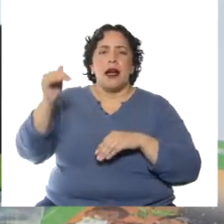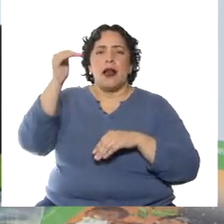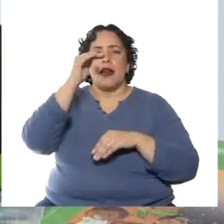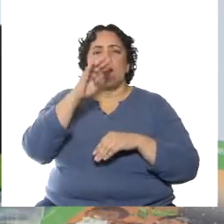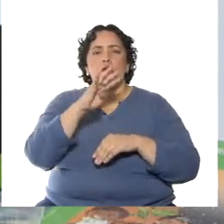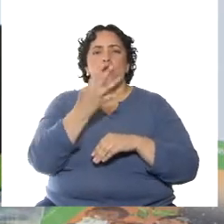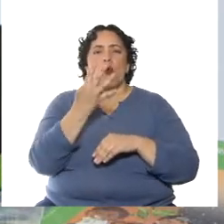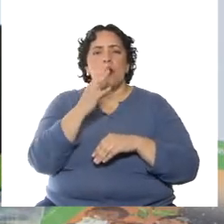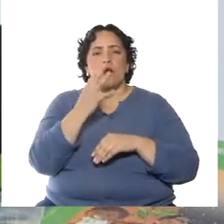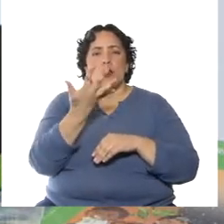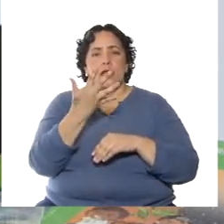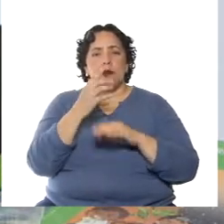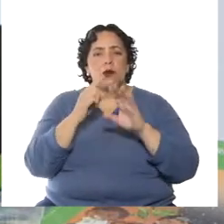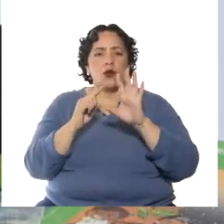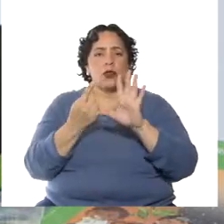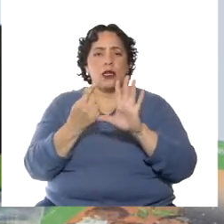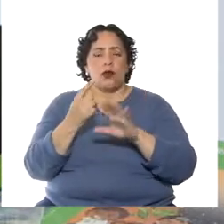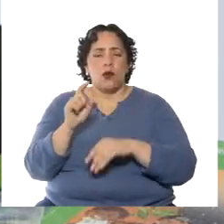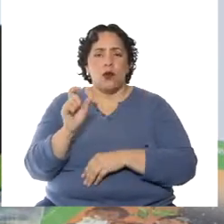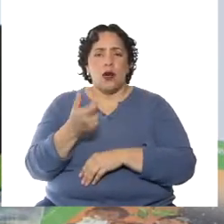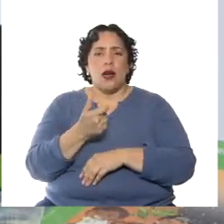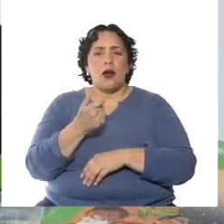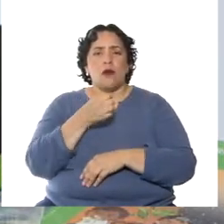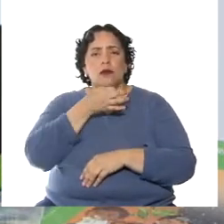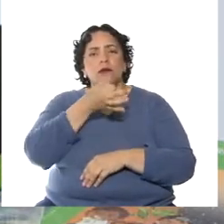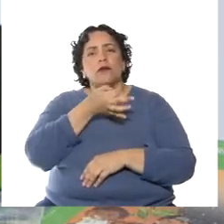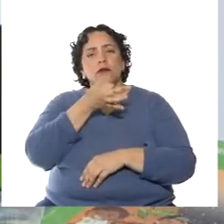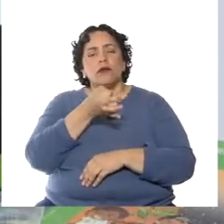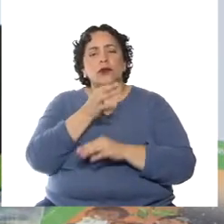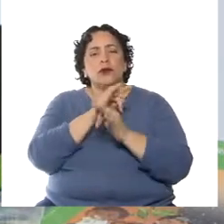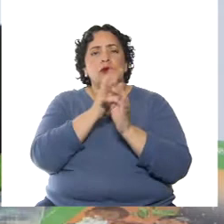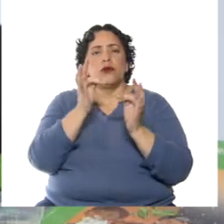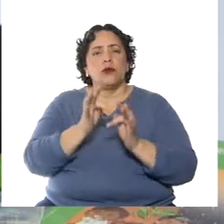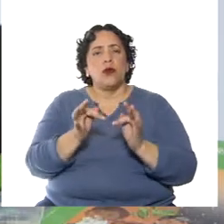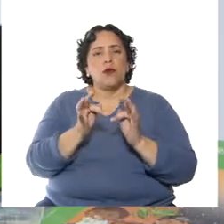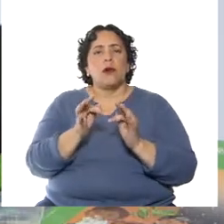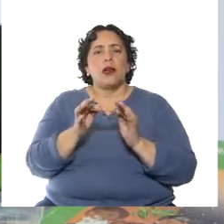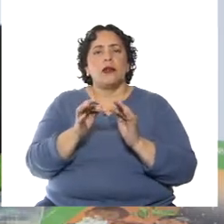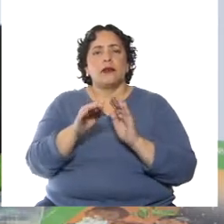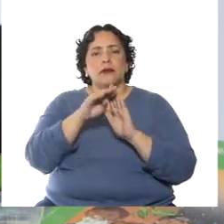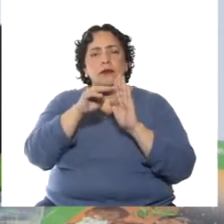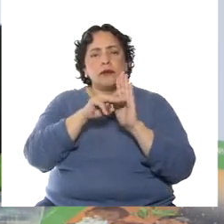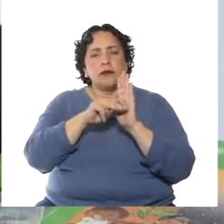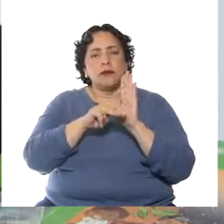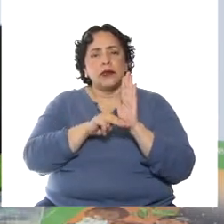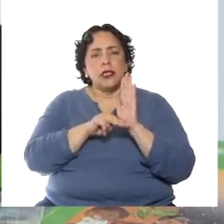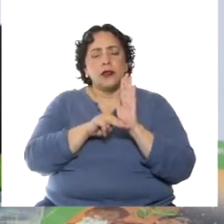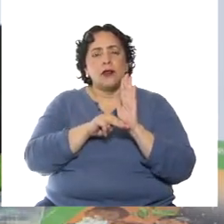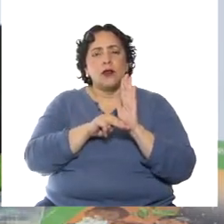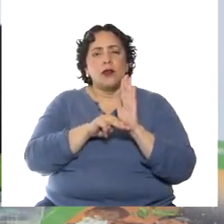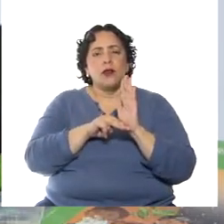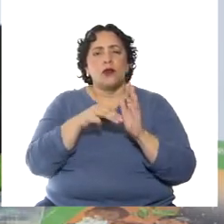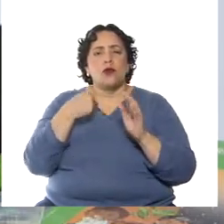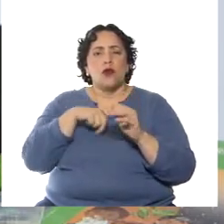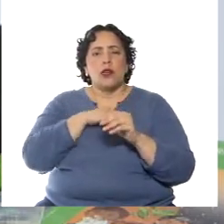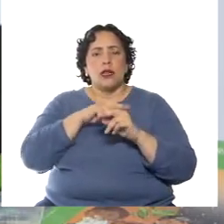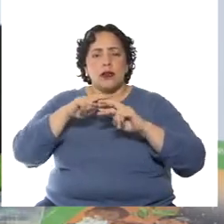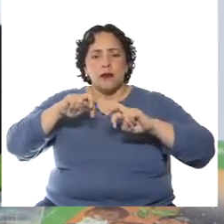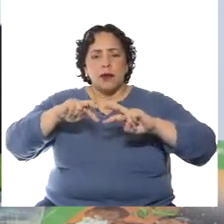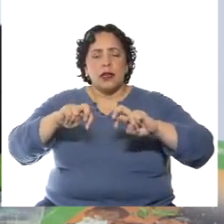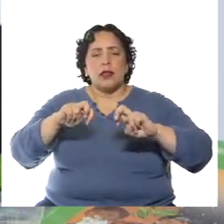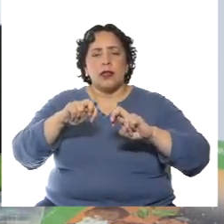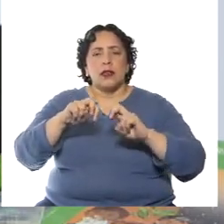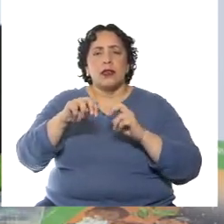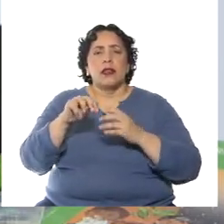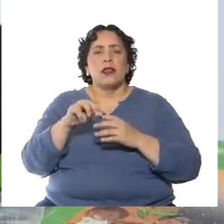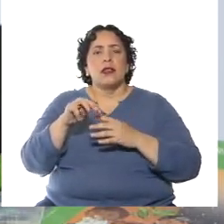los de cuarto, quinto y sexto, que vamos a hablarles sobre un método que es muy útil para nuestra investigación y para nuestra formación. Es